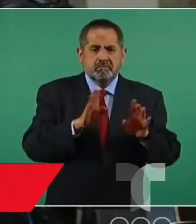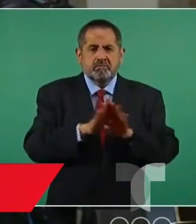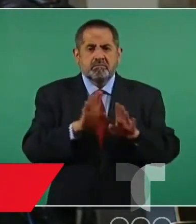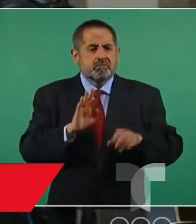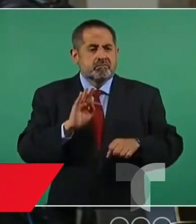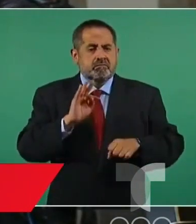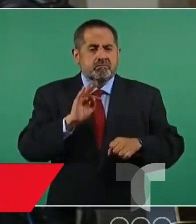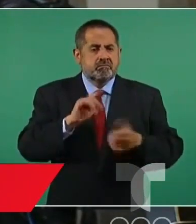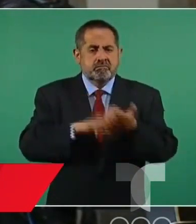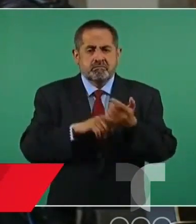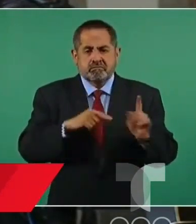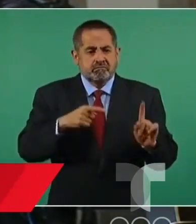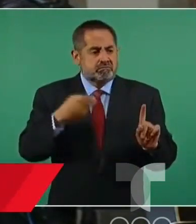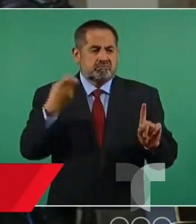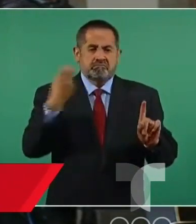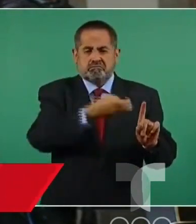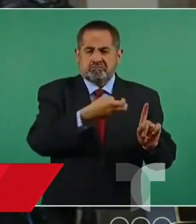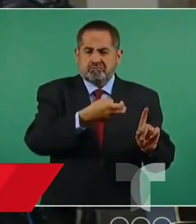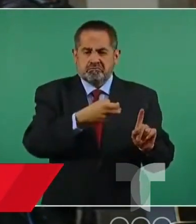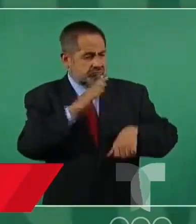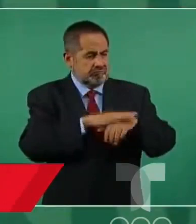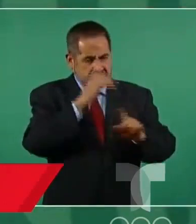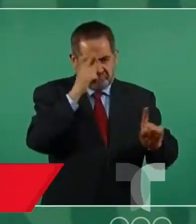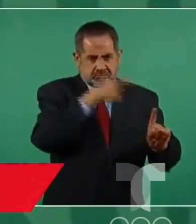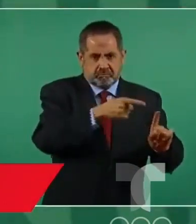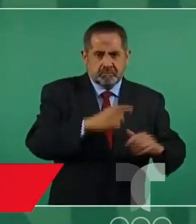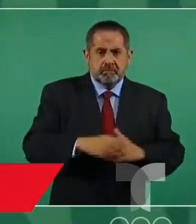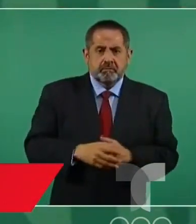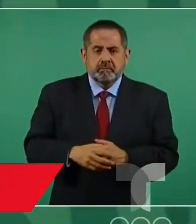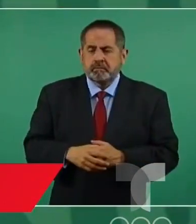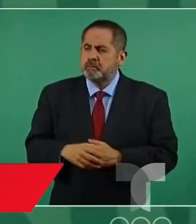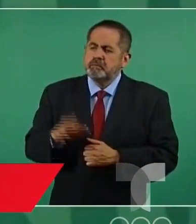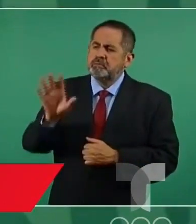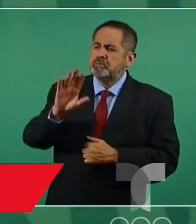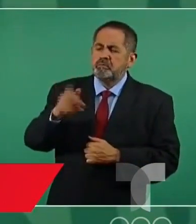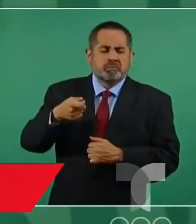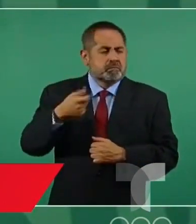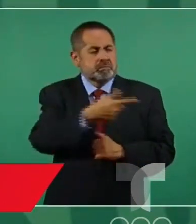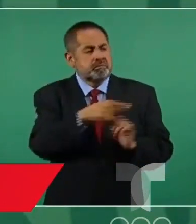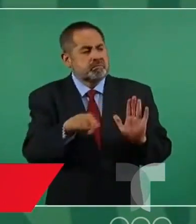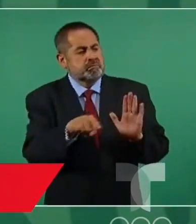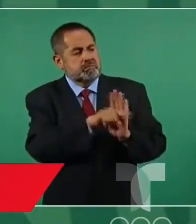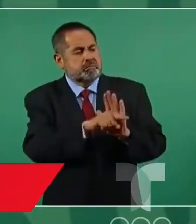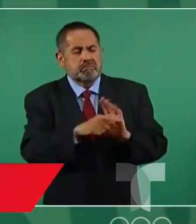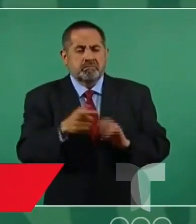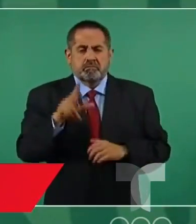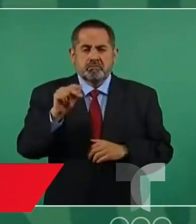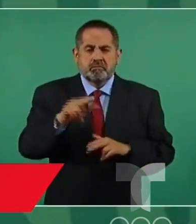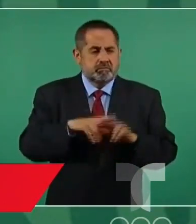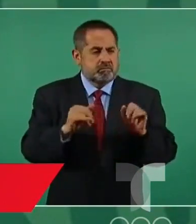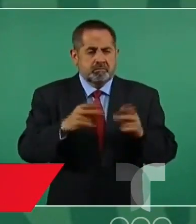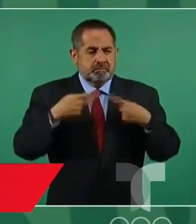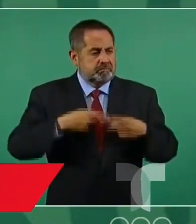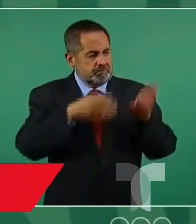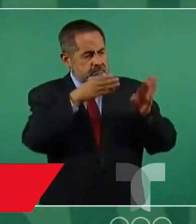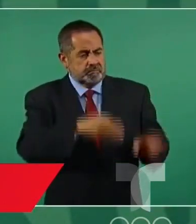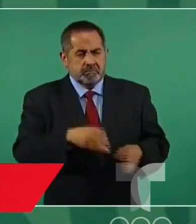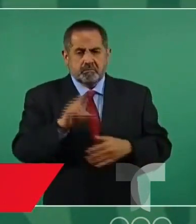protección de sentirse ellos señalados y hacérselo saber así? No es estigmatizar a ningún periodista,